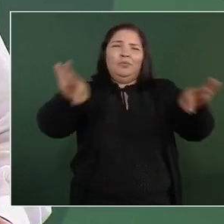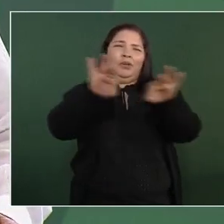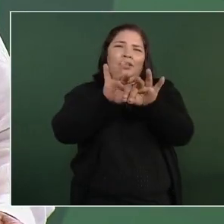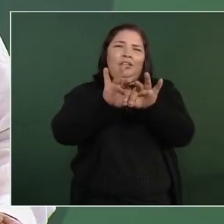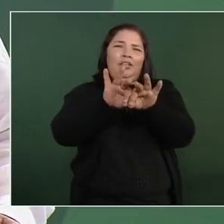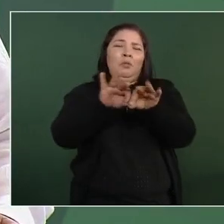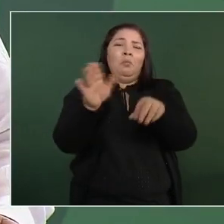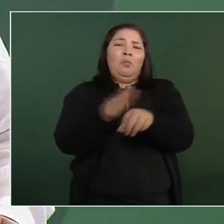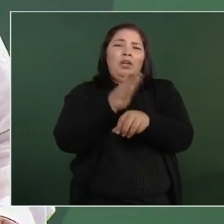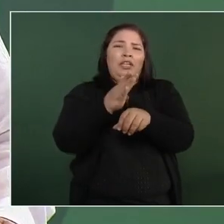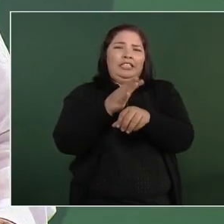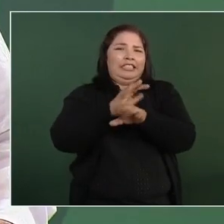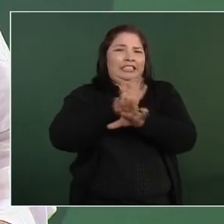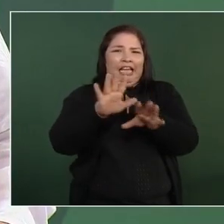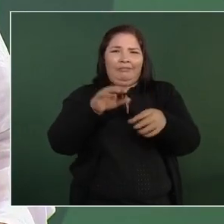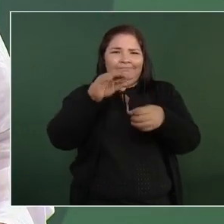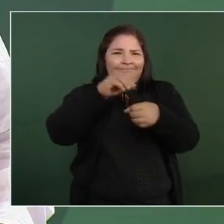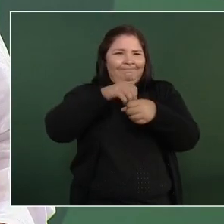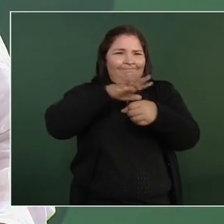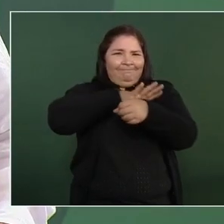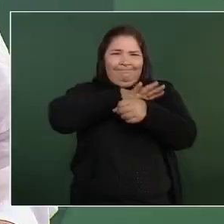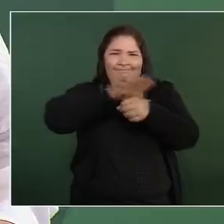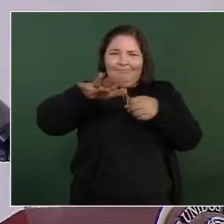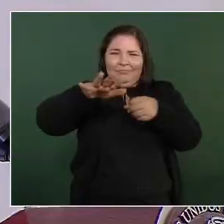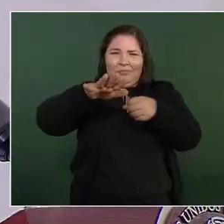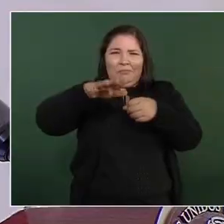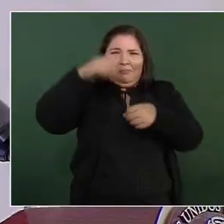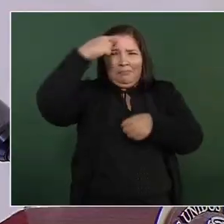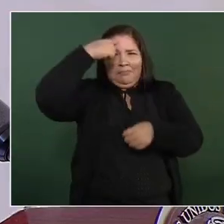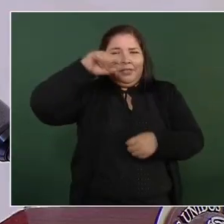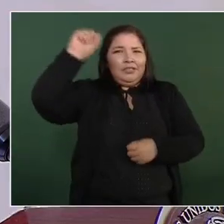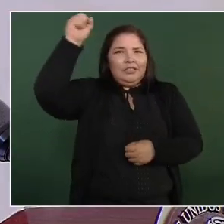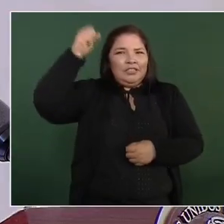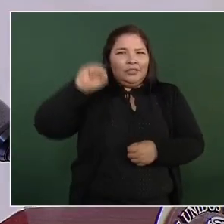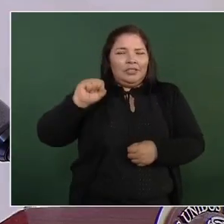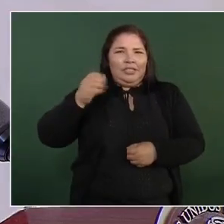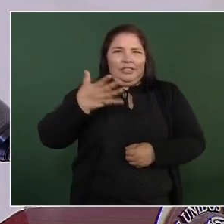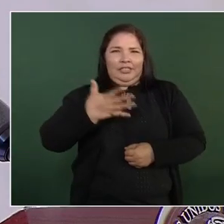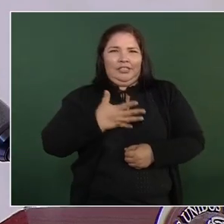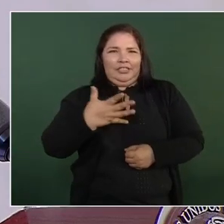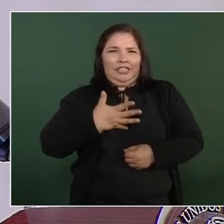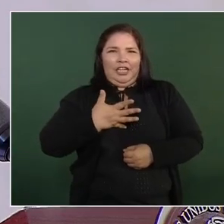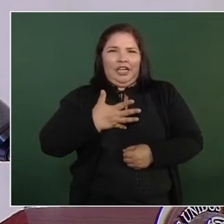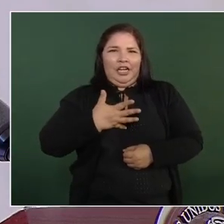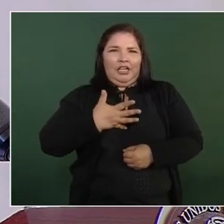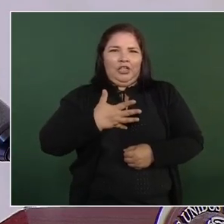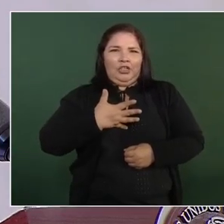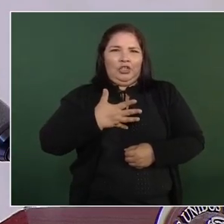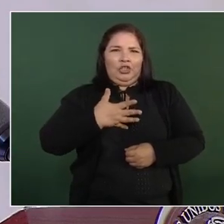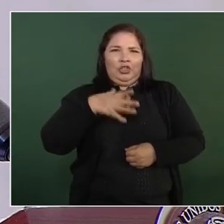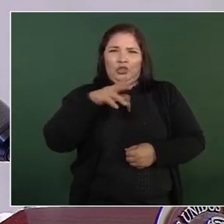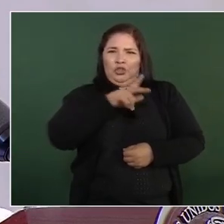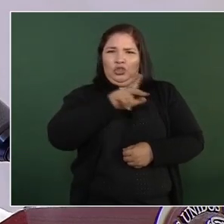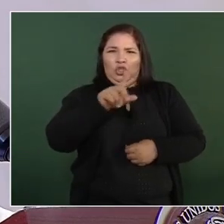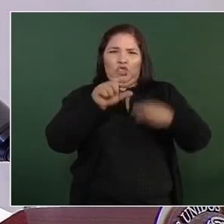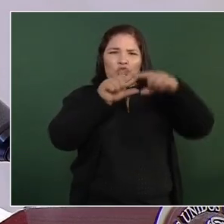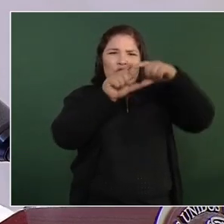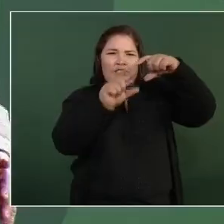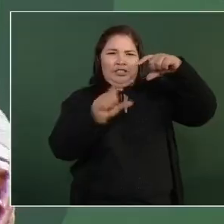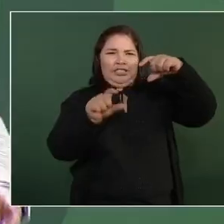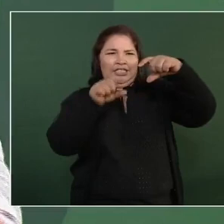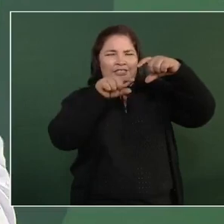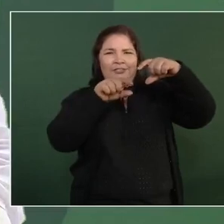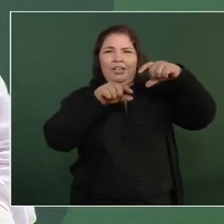prácticamente que Sinaloa tenga todo su territorio habilitado para